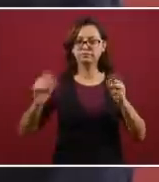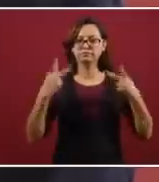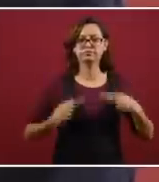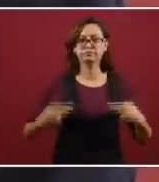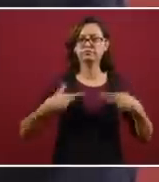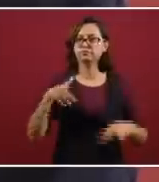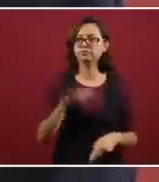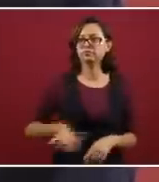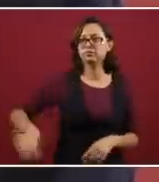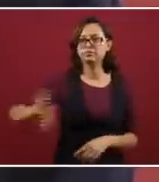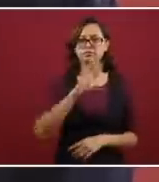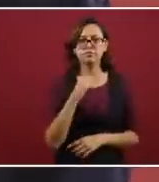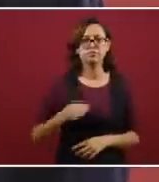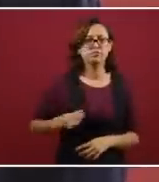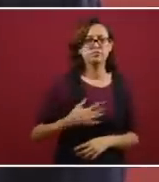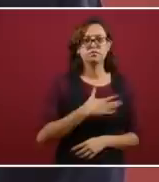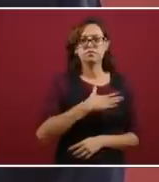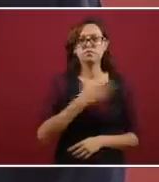con desarrollo